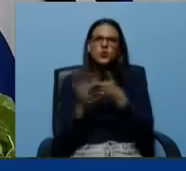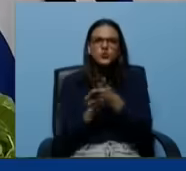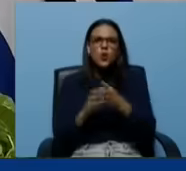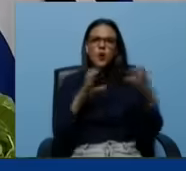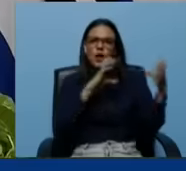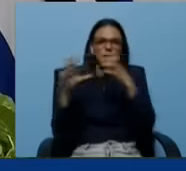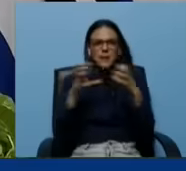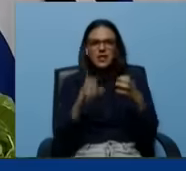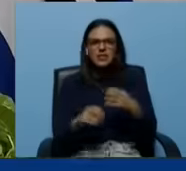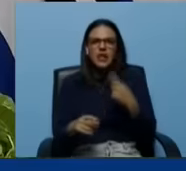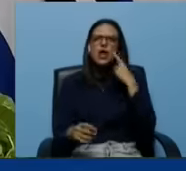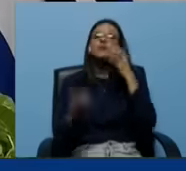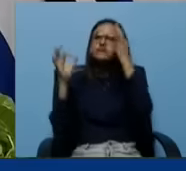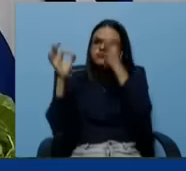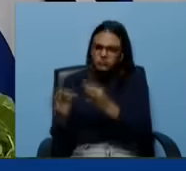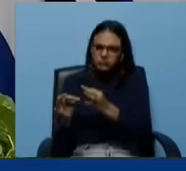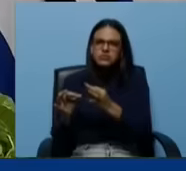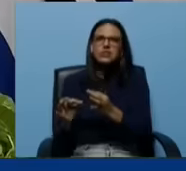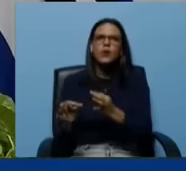Y